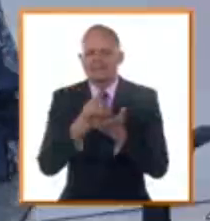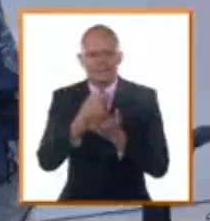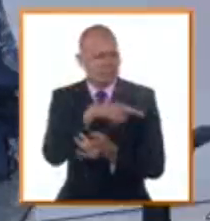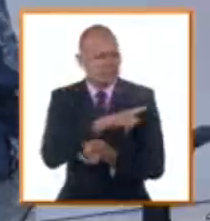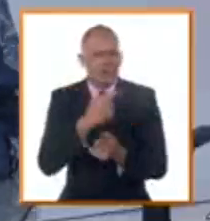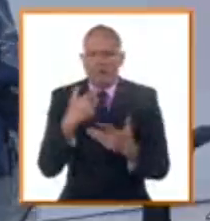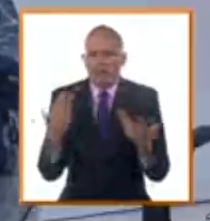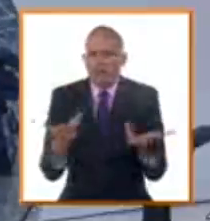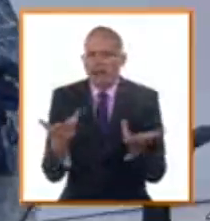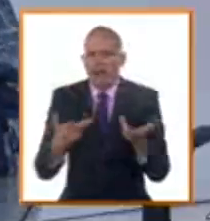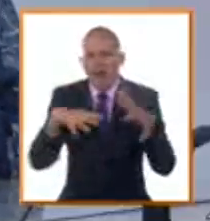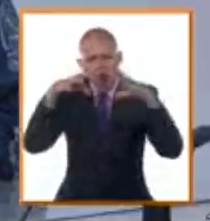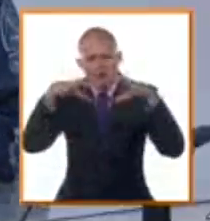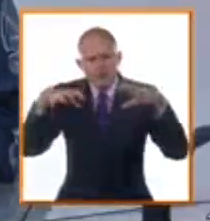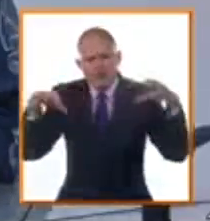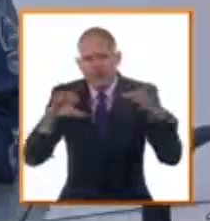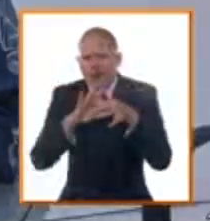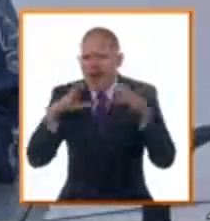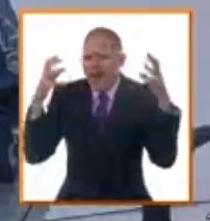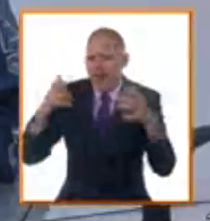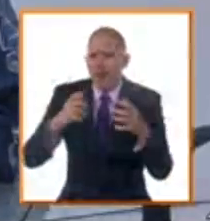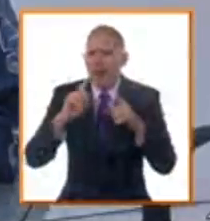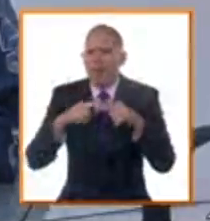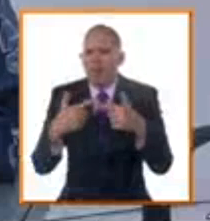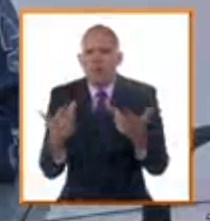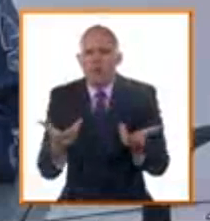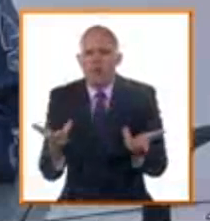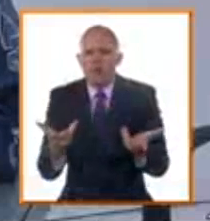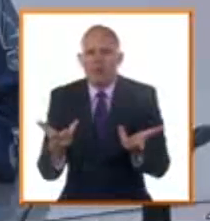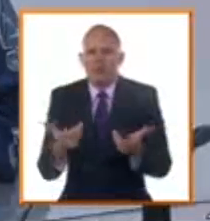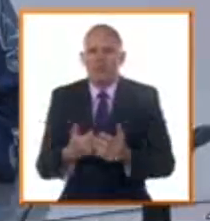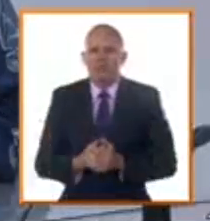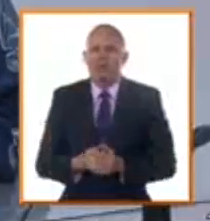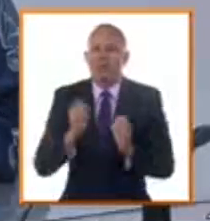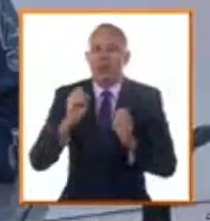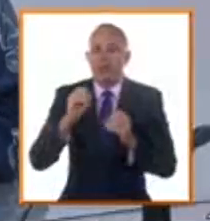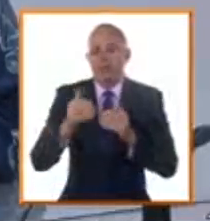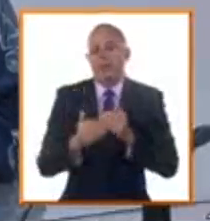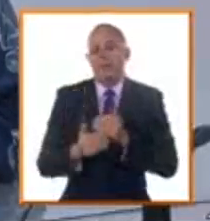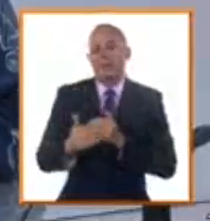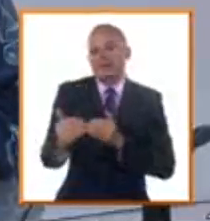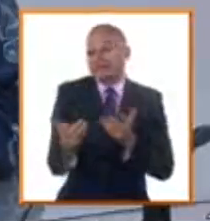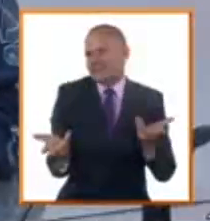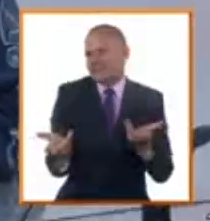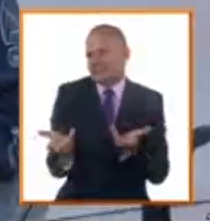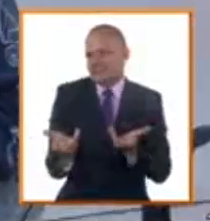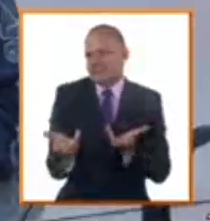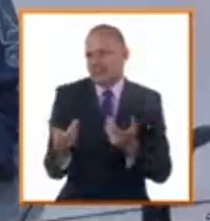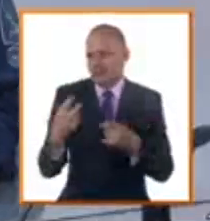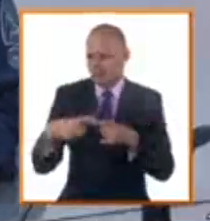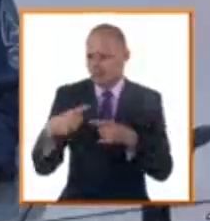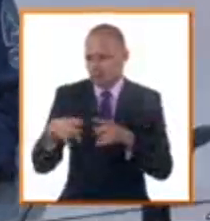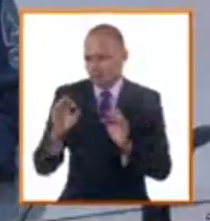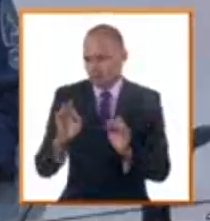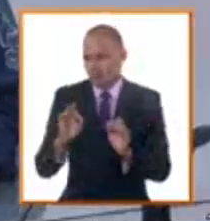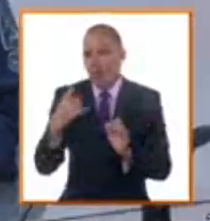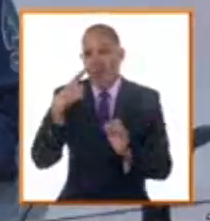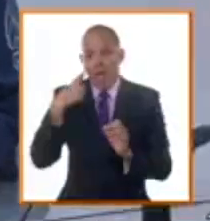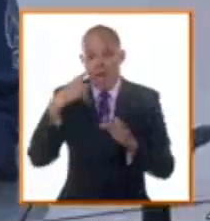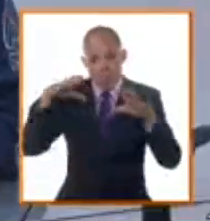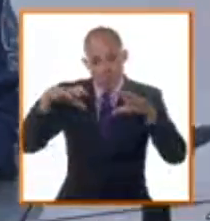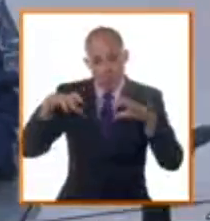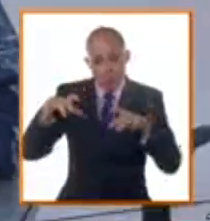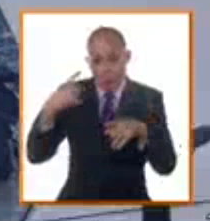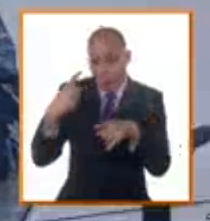las últimas horas, qué es lo que estará transcurriendo en las horas por venir y si hay más lluvias en estos